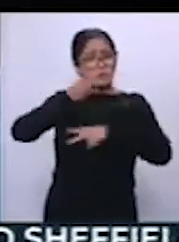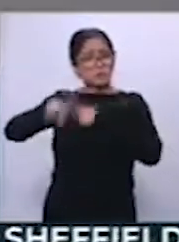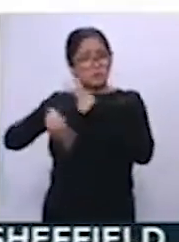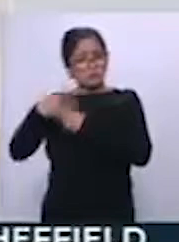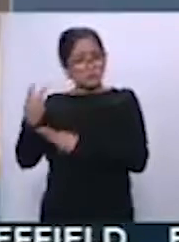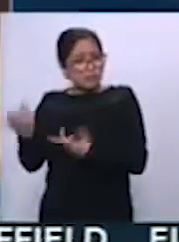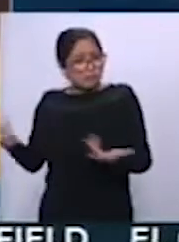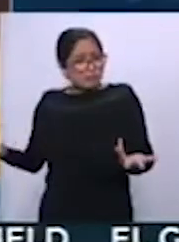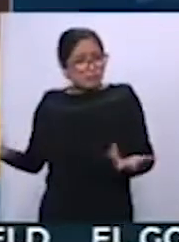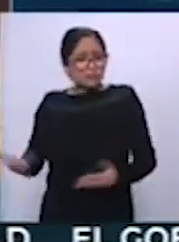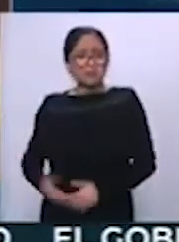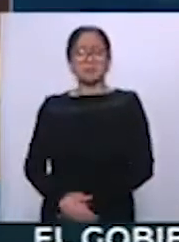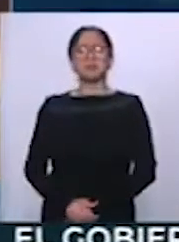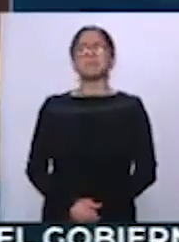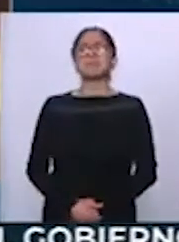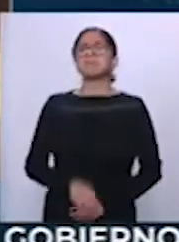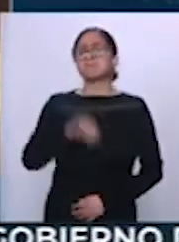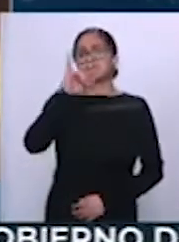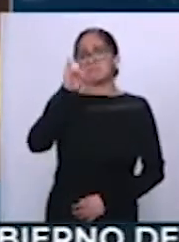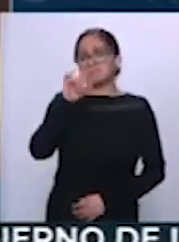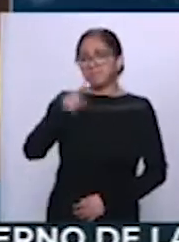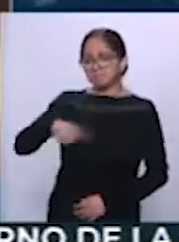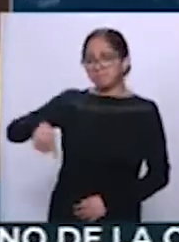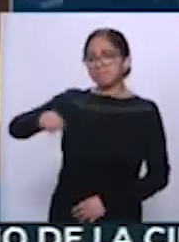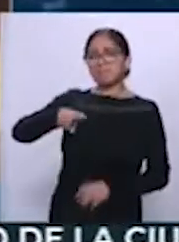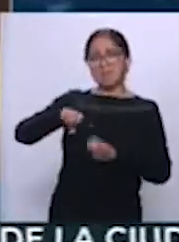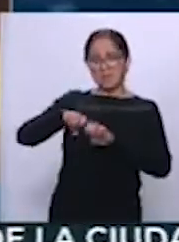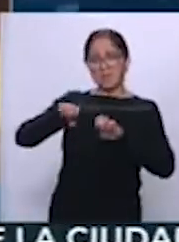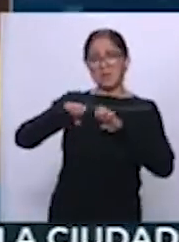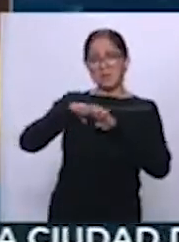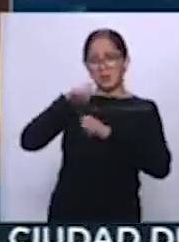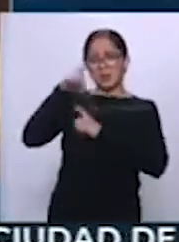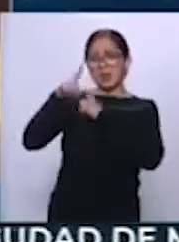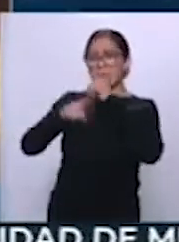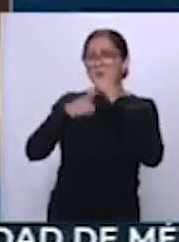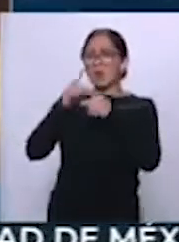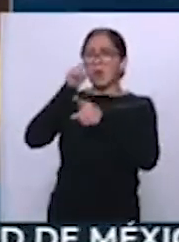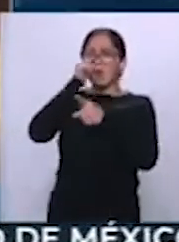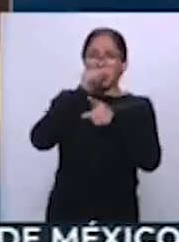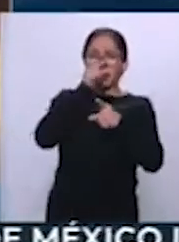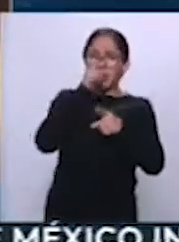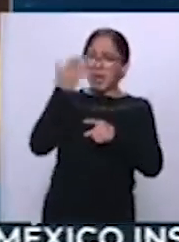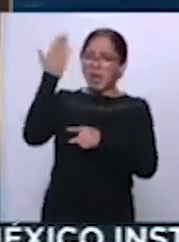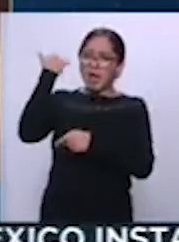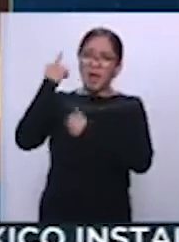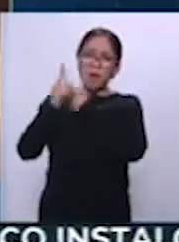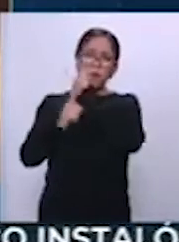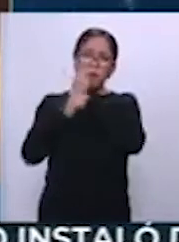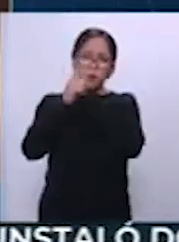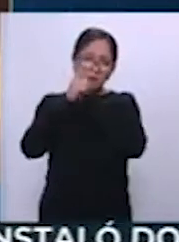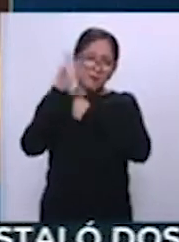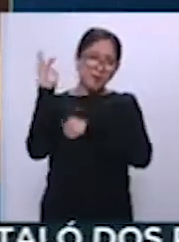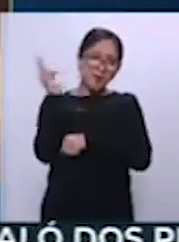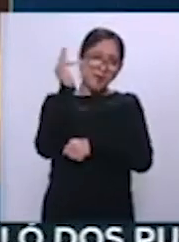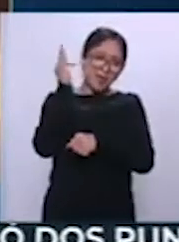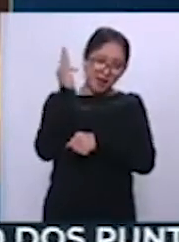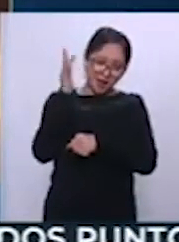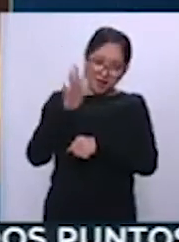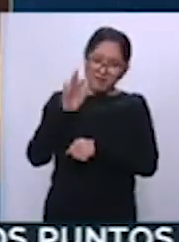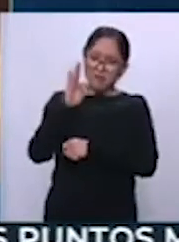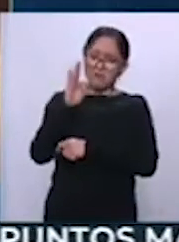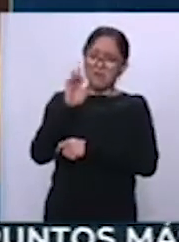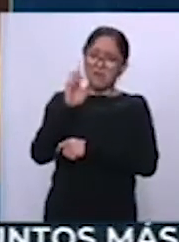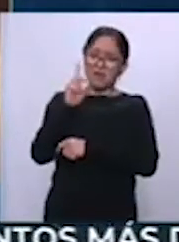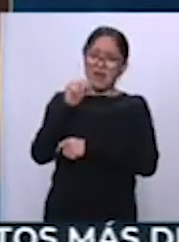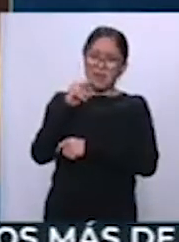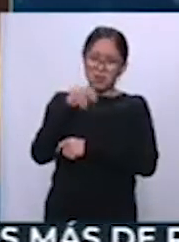las divisiones que tuvo con las federaciones. Llegó un momento en que incluso él dijo, fíjate cómo son las cosas, él